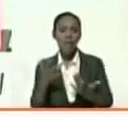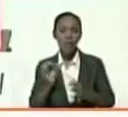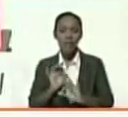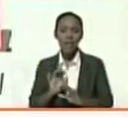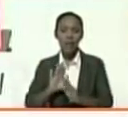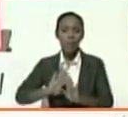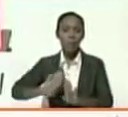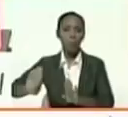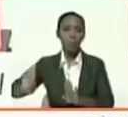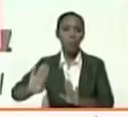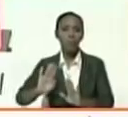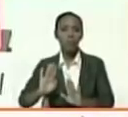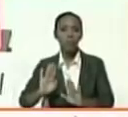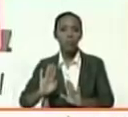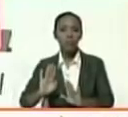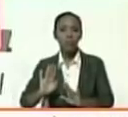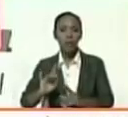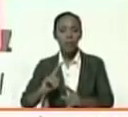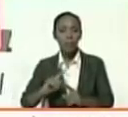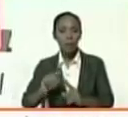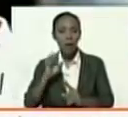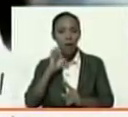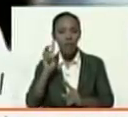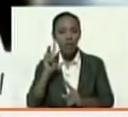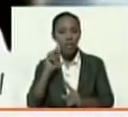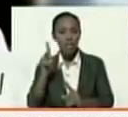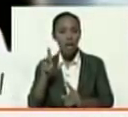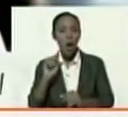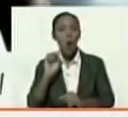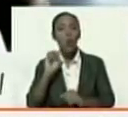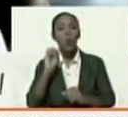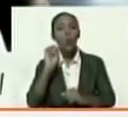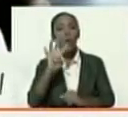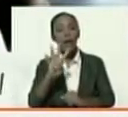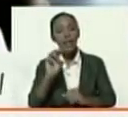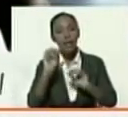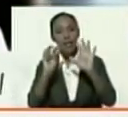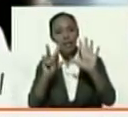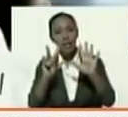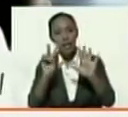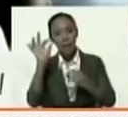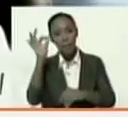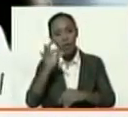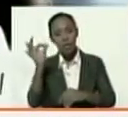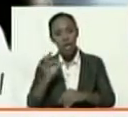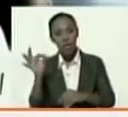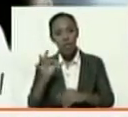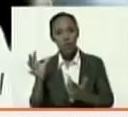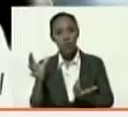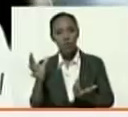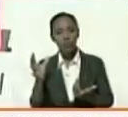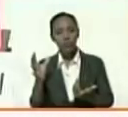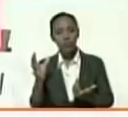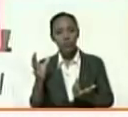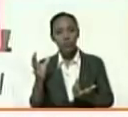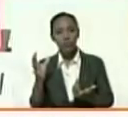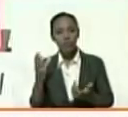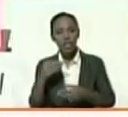O sea, por Evo al menos votó el 47% de los bolivianos ahorita. ¿Qué van a hacer con ese 47%?